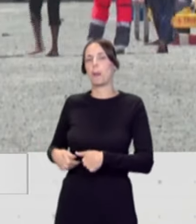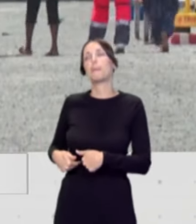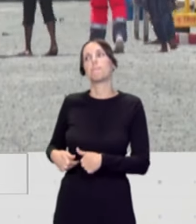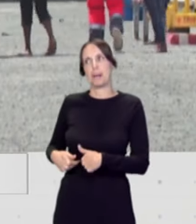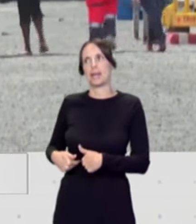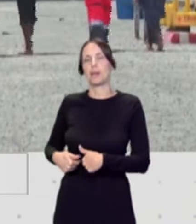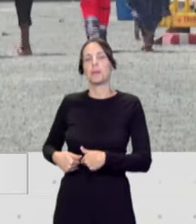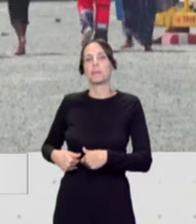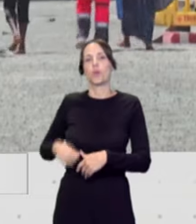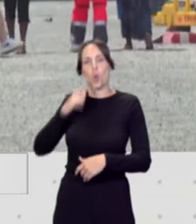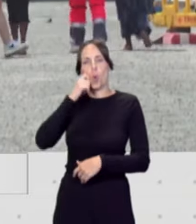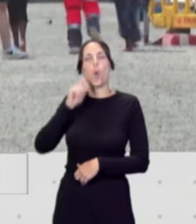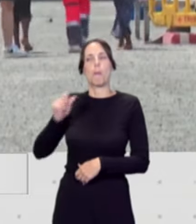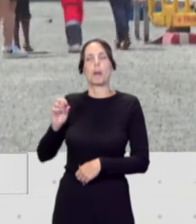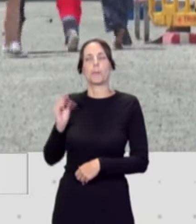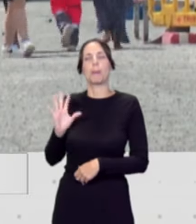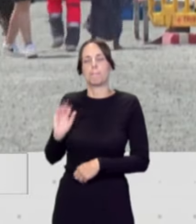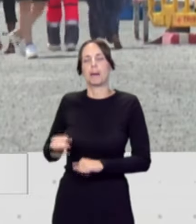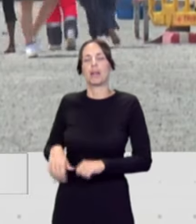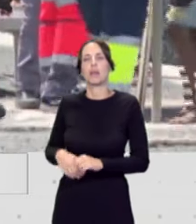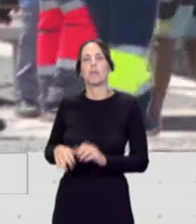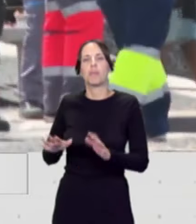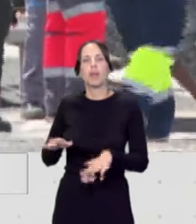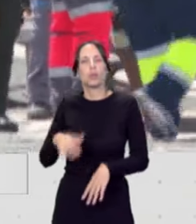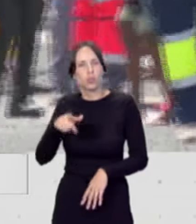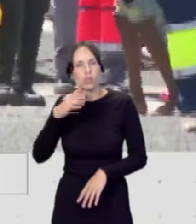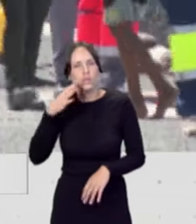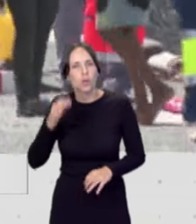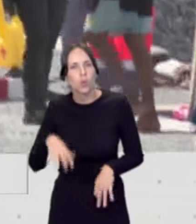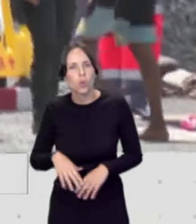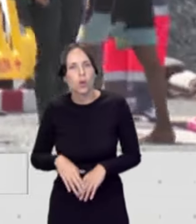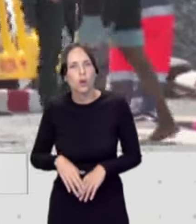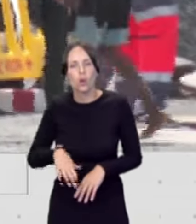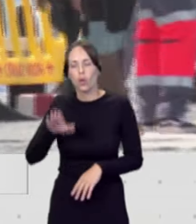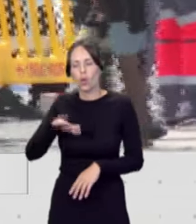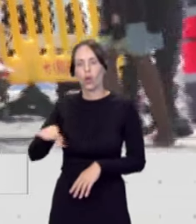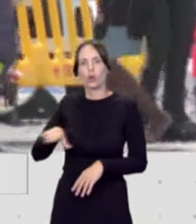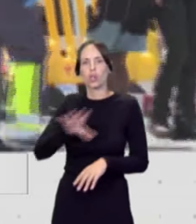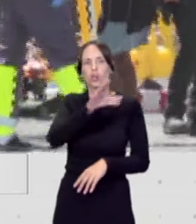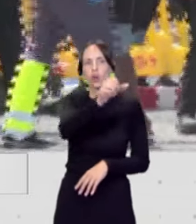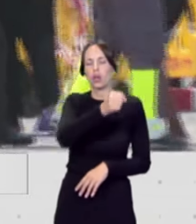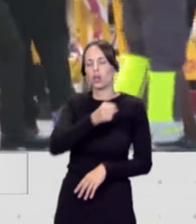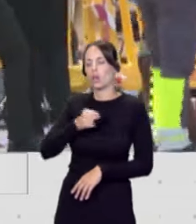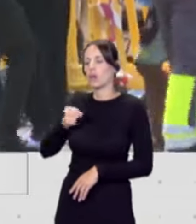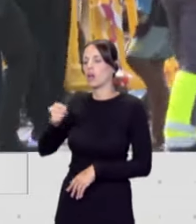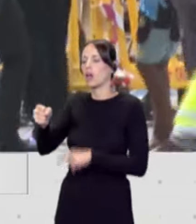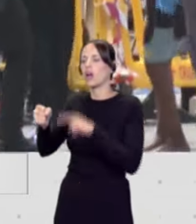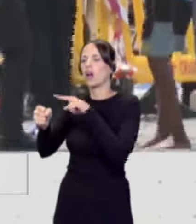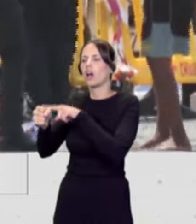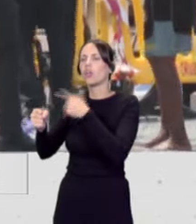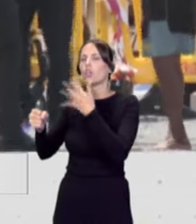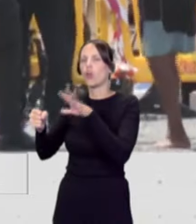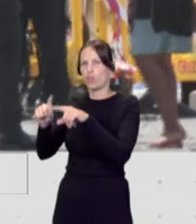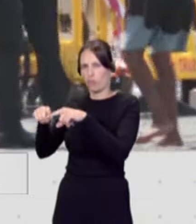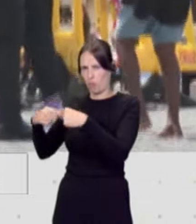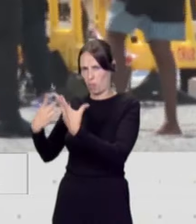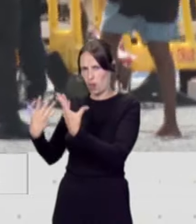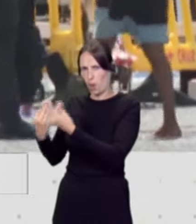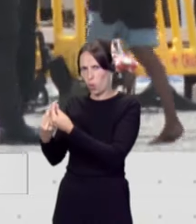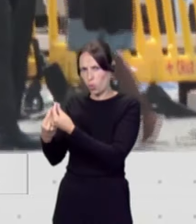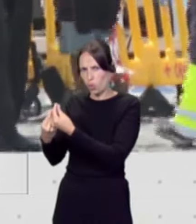asegura a ti que tú devuelves a los menores y van a ir con su familia? Porque dice, no, es que tenemos constatado que